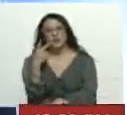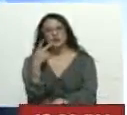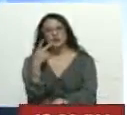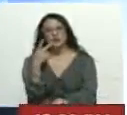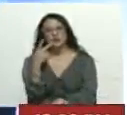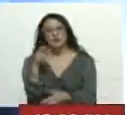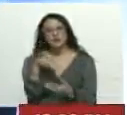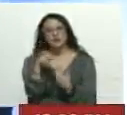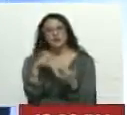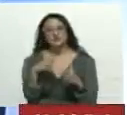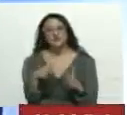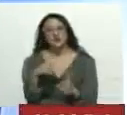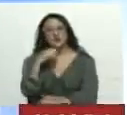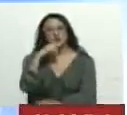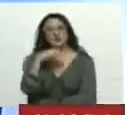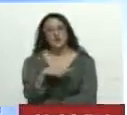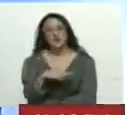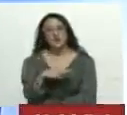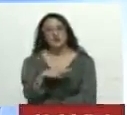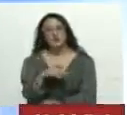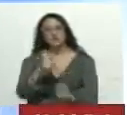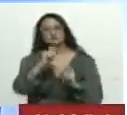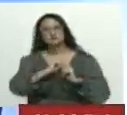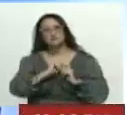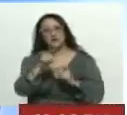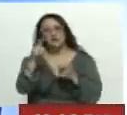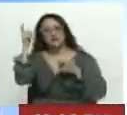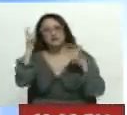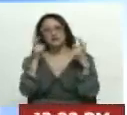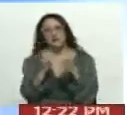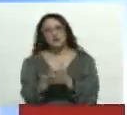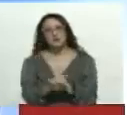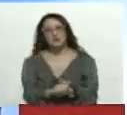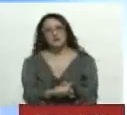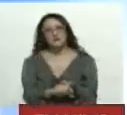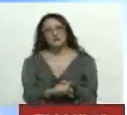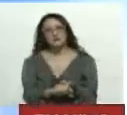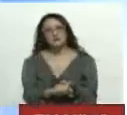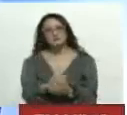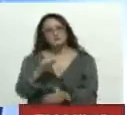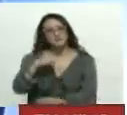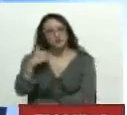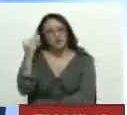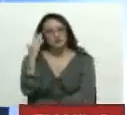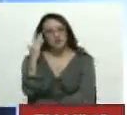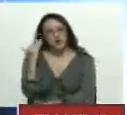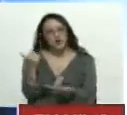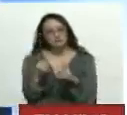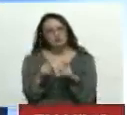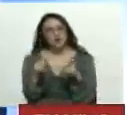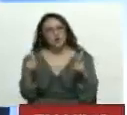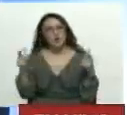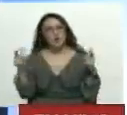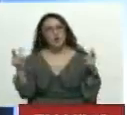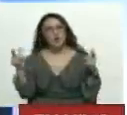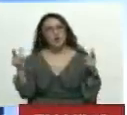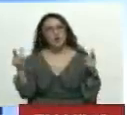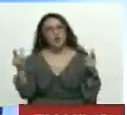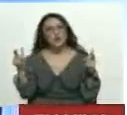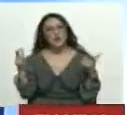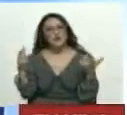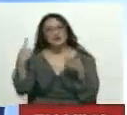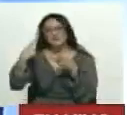revolucionario e histórico que nos dejó el comandante Chávez y que sé que se ha multiplicado y que es multicolor